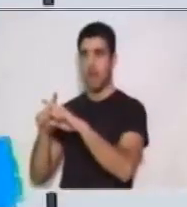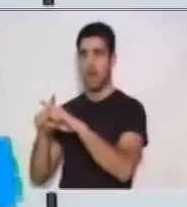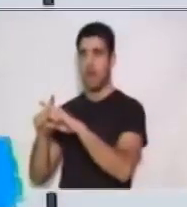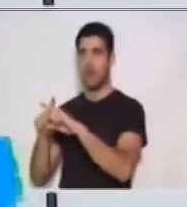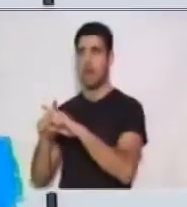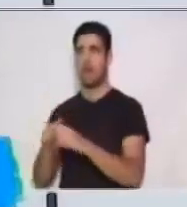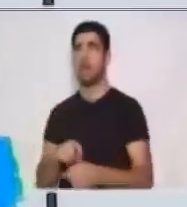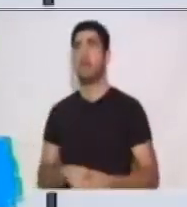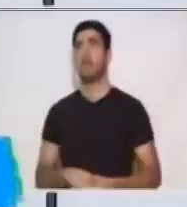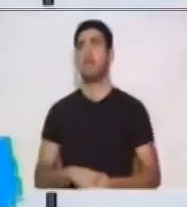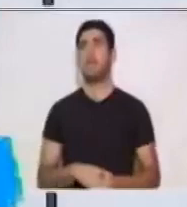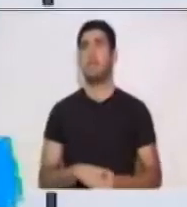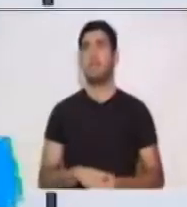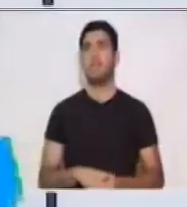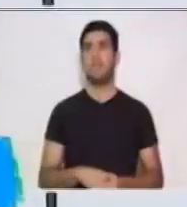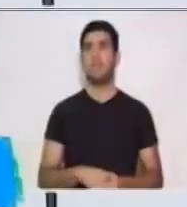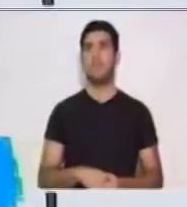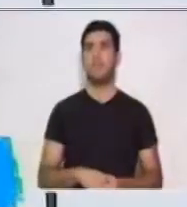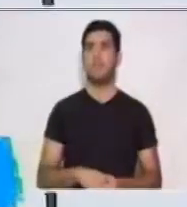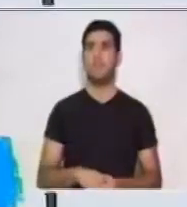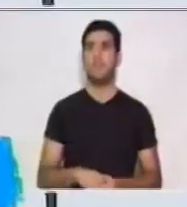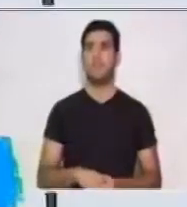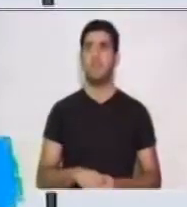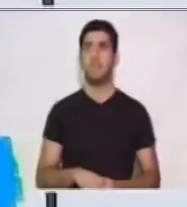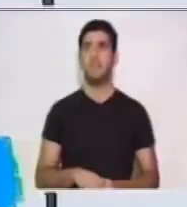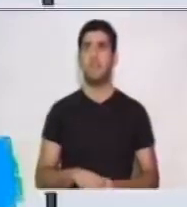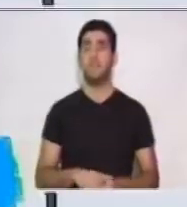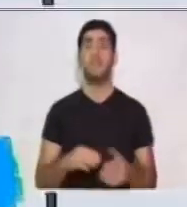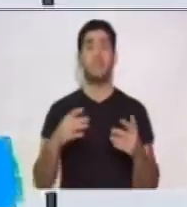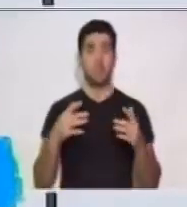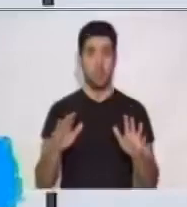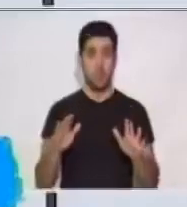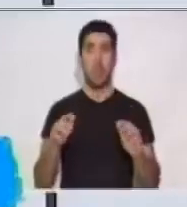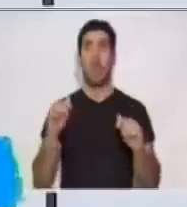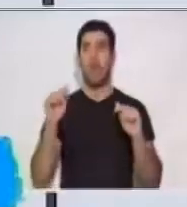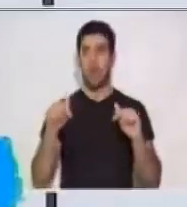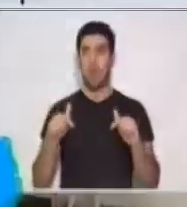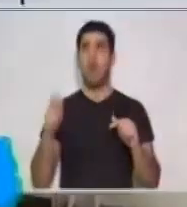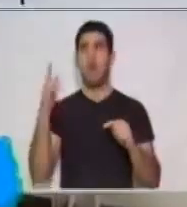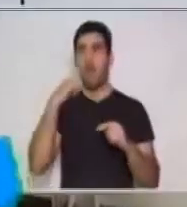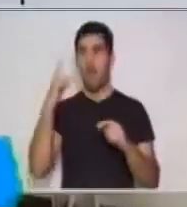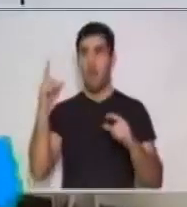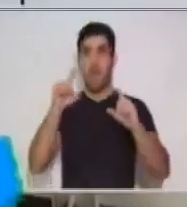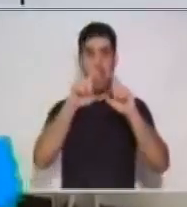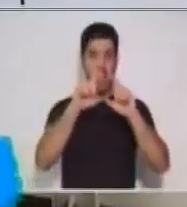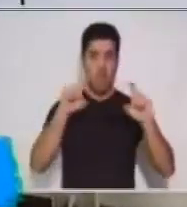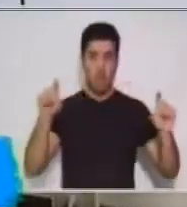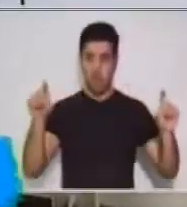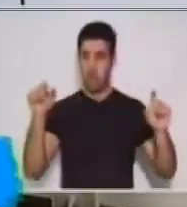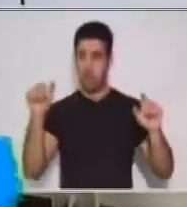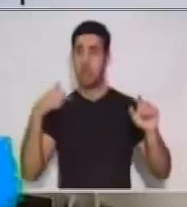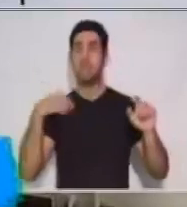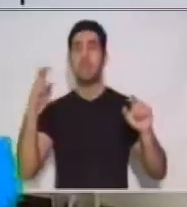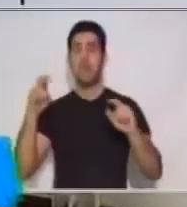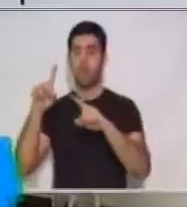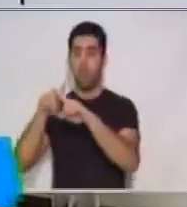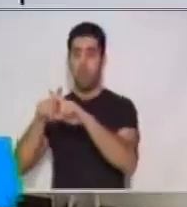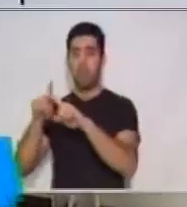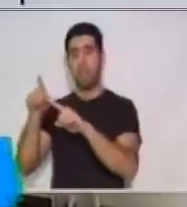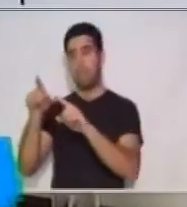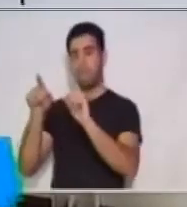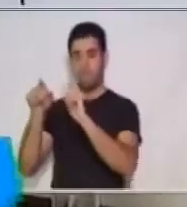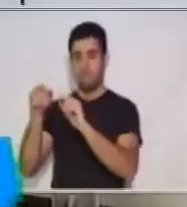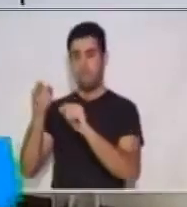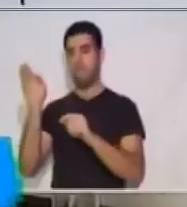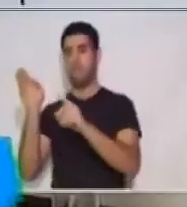100 por X. Cuando tengo una ecuación, debo despejar una variable y hay